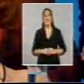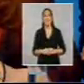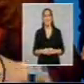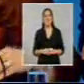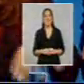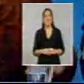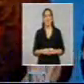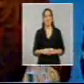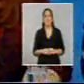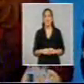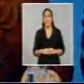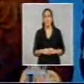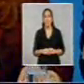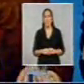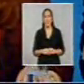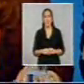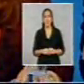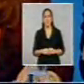hoy